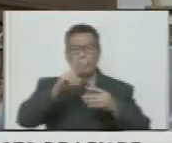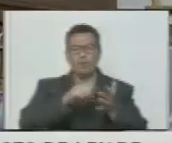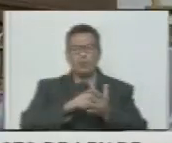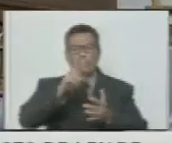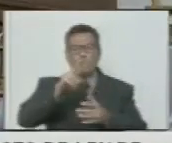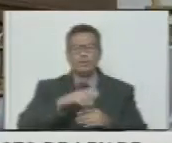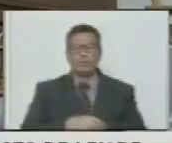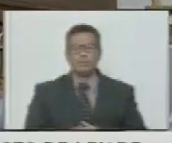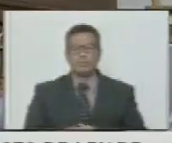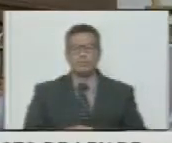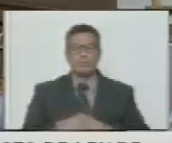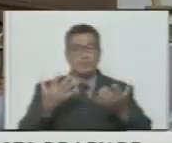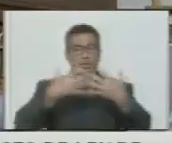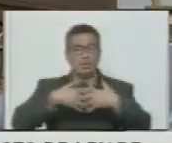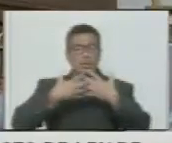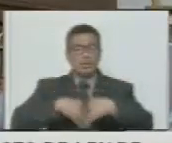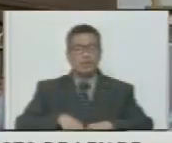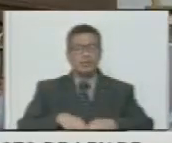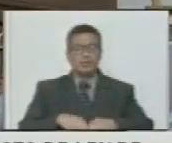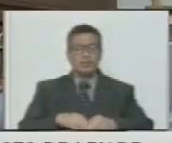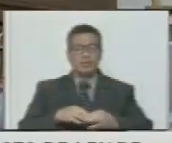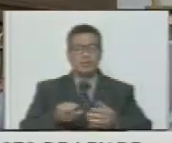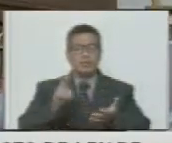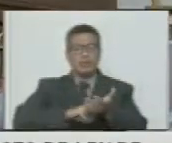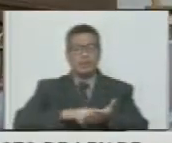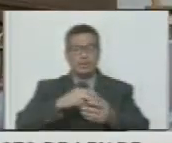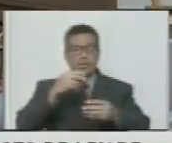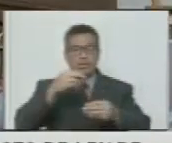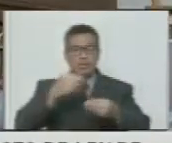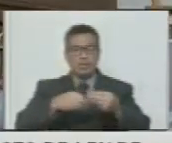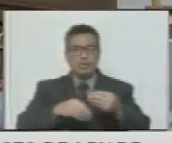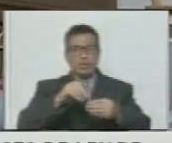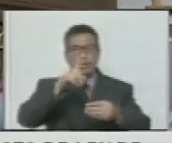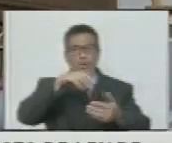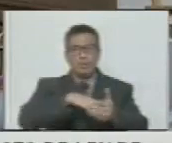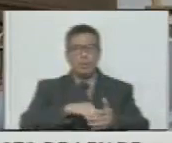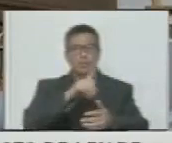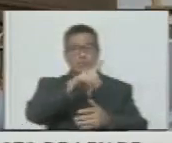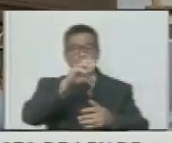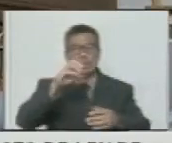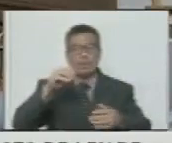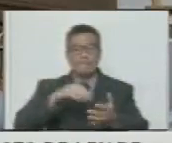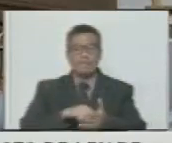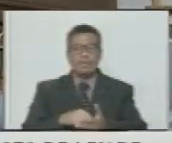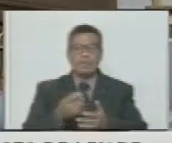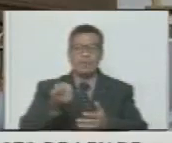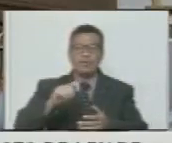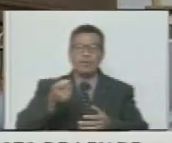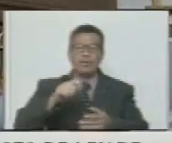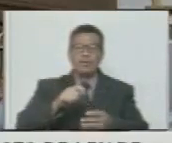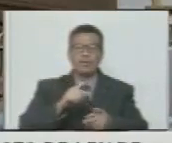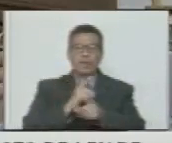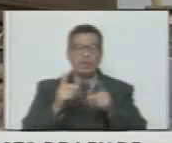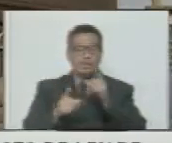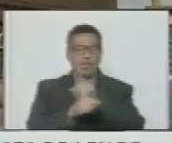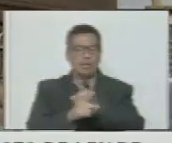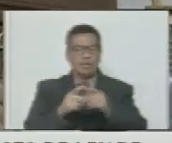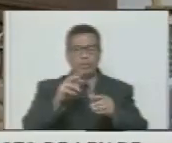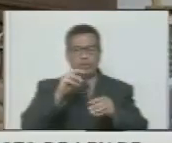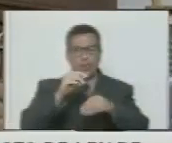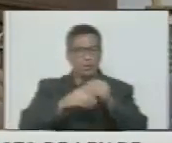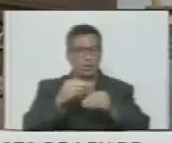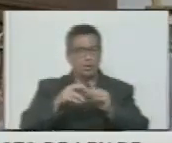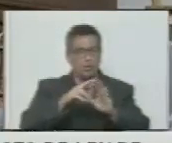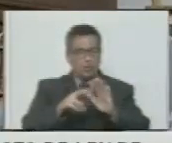Gracias. 2.2. Empresas de reaseguros. 1.100.000 veces el tipo de cambio